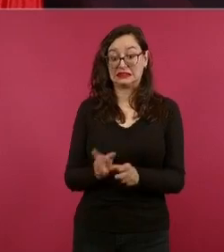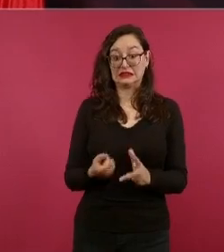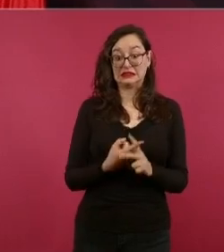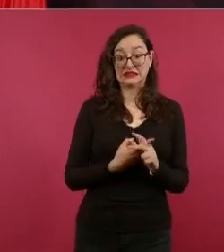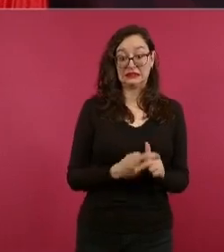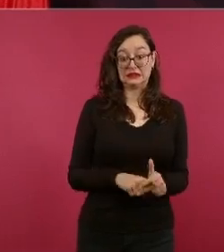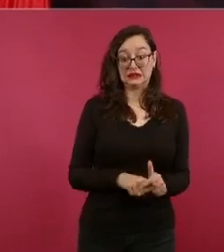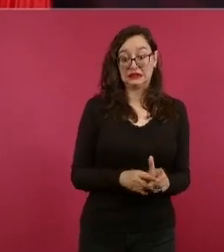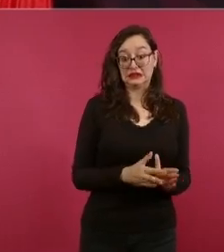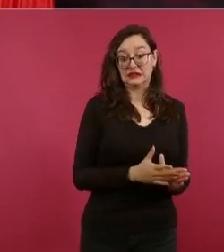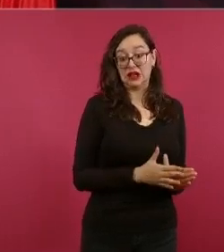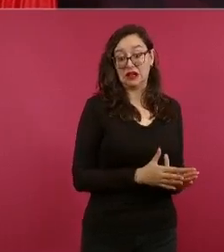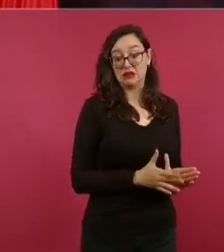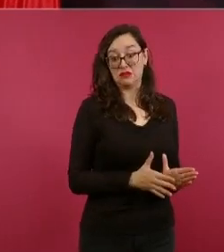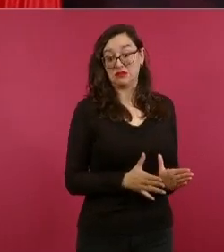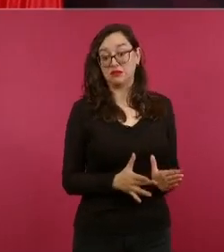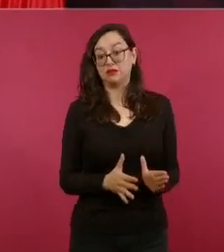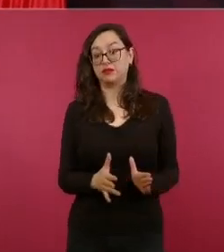se dan cuenta,